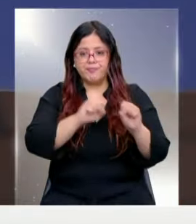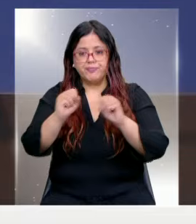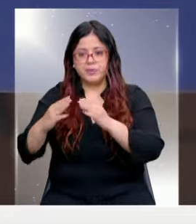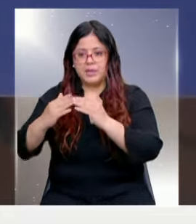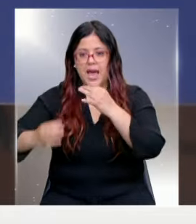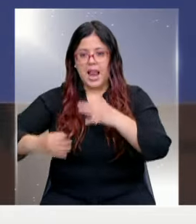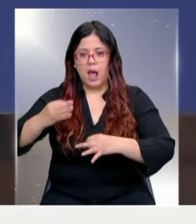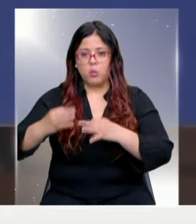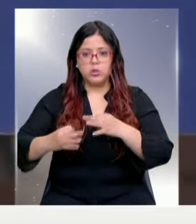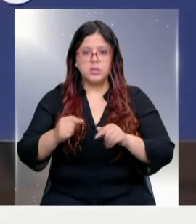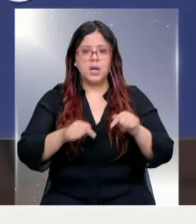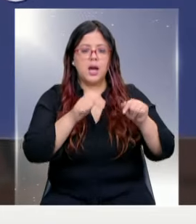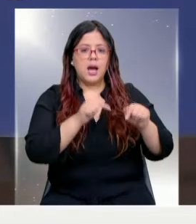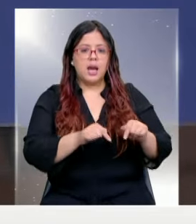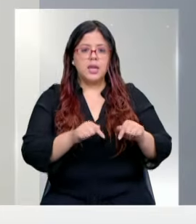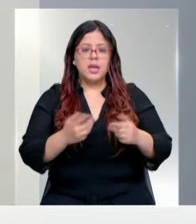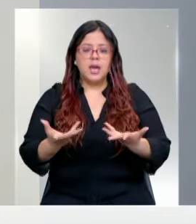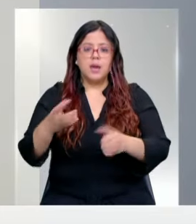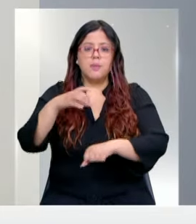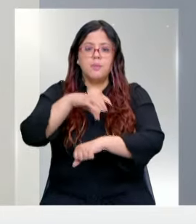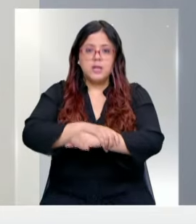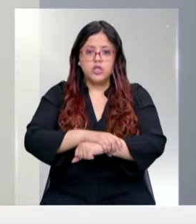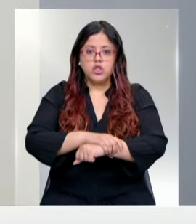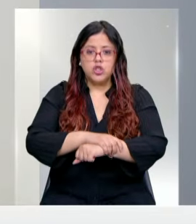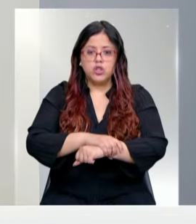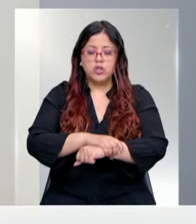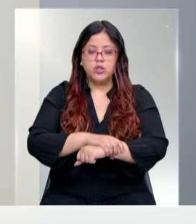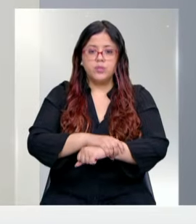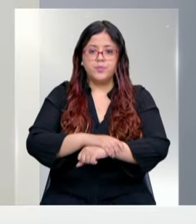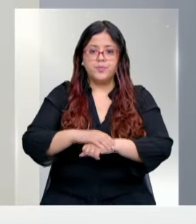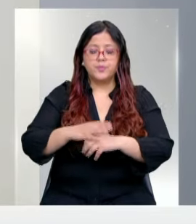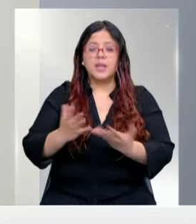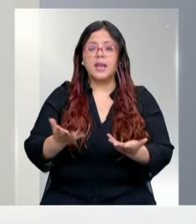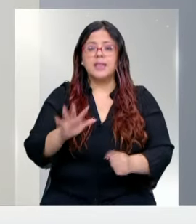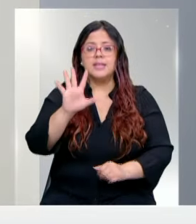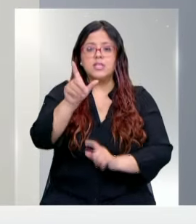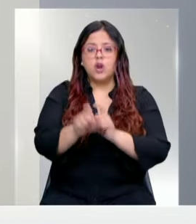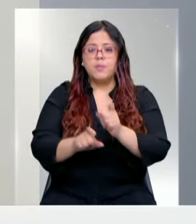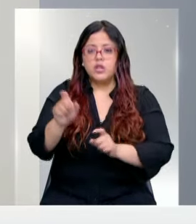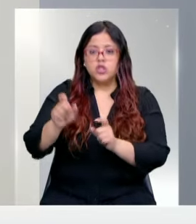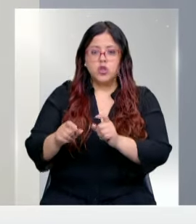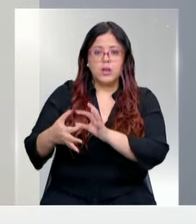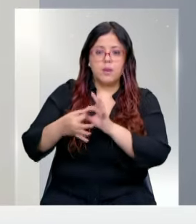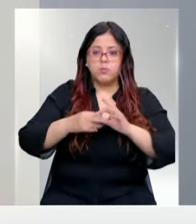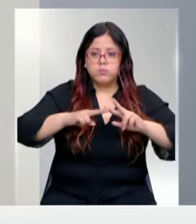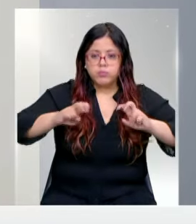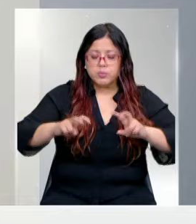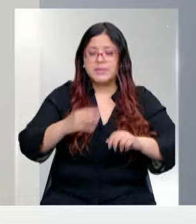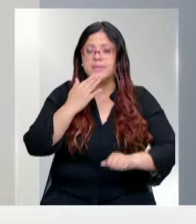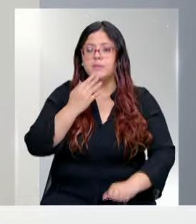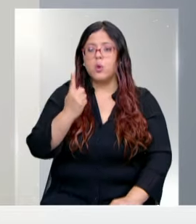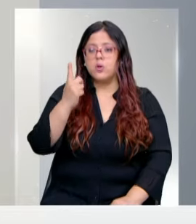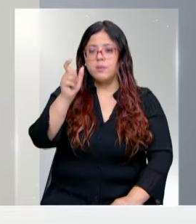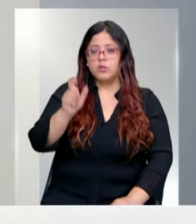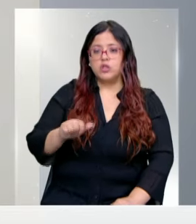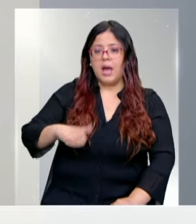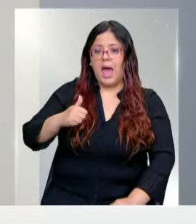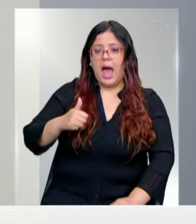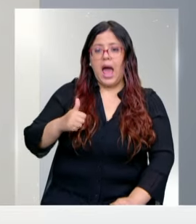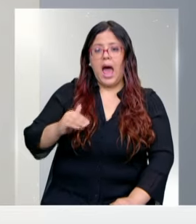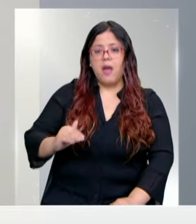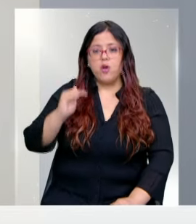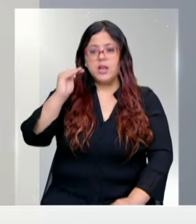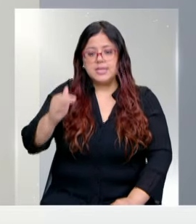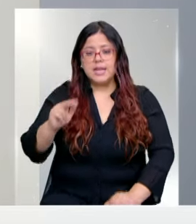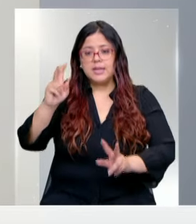La Fiscalía Metropolitana obtuvo la prisión preventiva de 5 imputados y la internación provisoria de un adolescente, quienes fueron formalizados